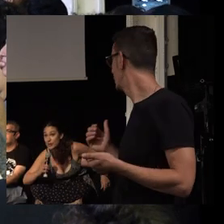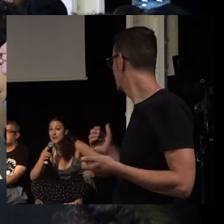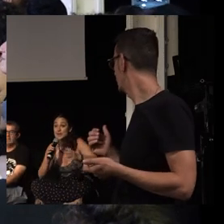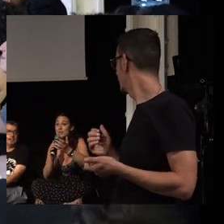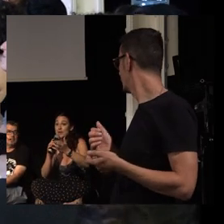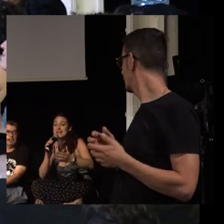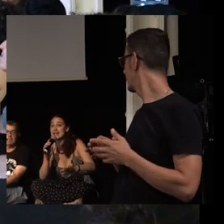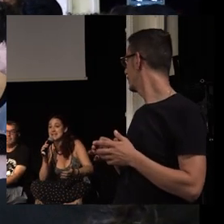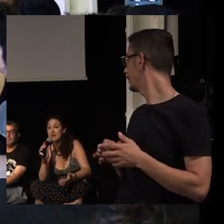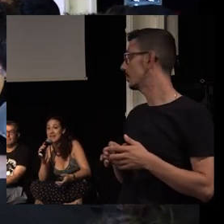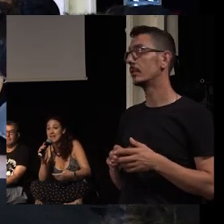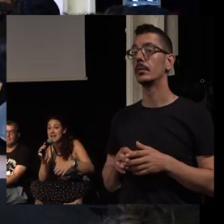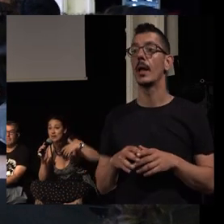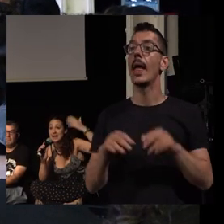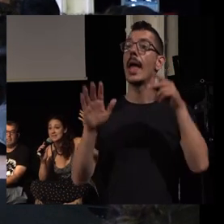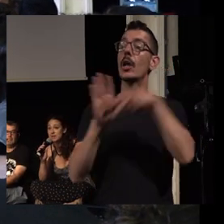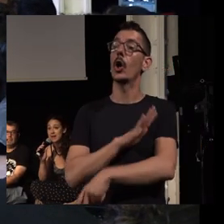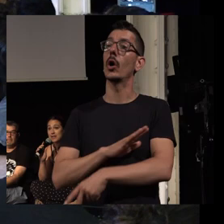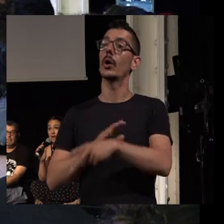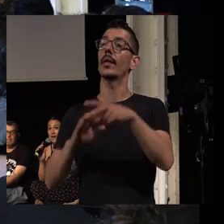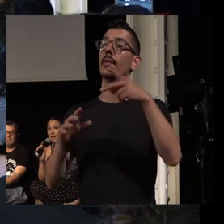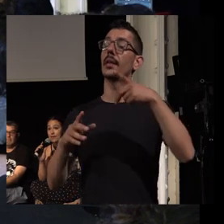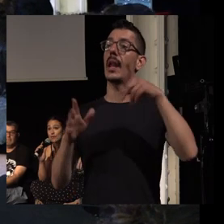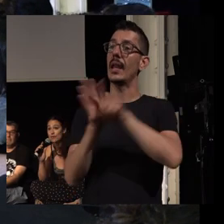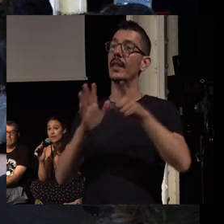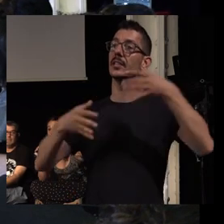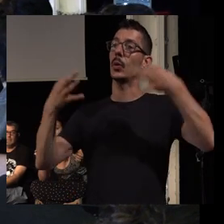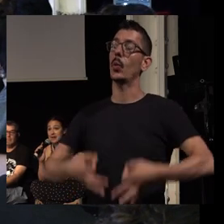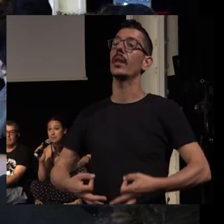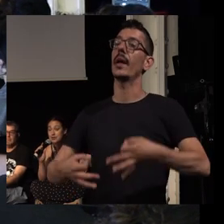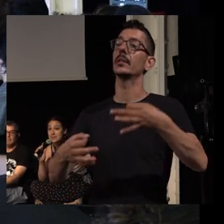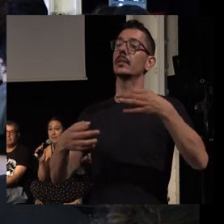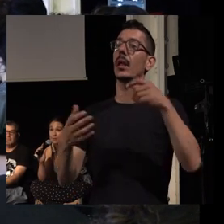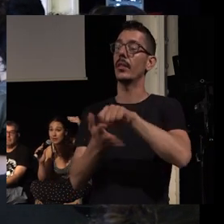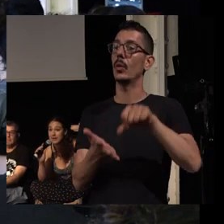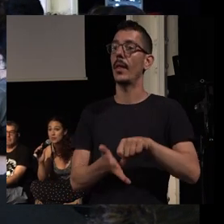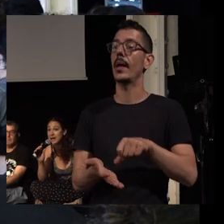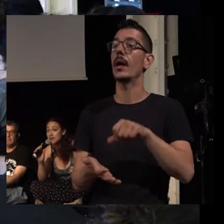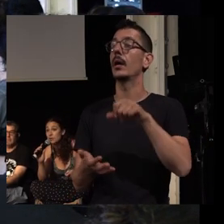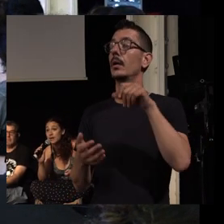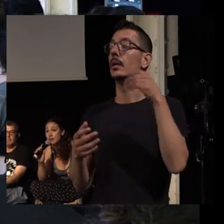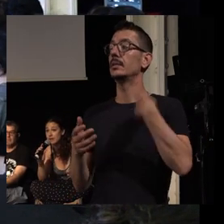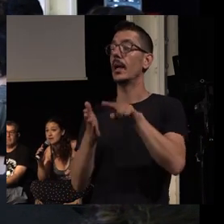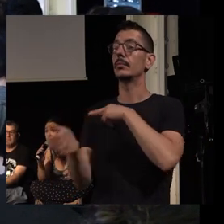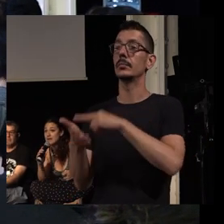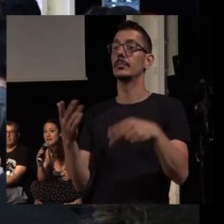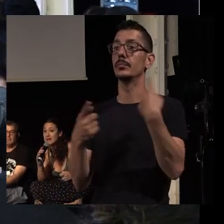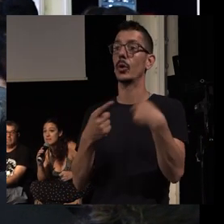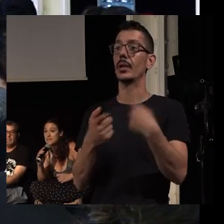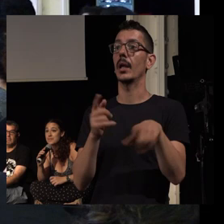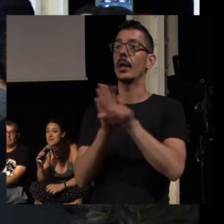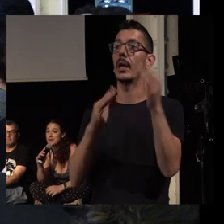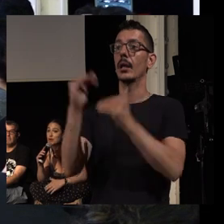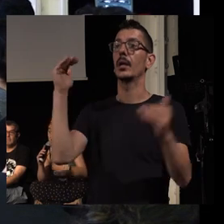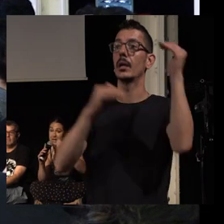Bueno, luego contesto. Luego contesto, pero que esta ordenanza con la Ley de Seguridad Ciudadana quedó derogada por sí misma por tener una ley superior. No